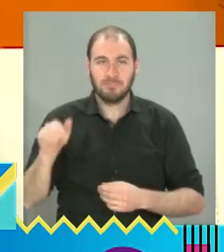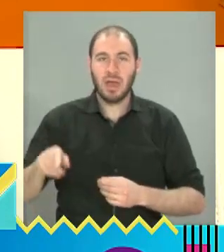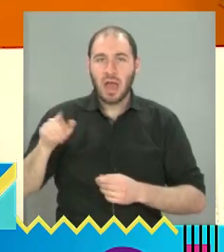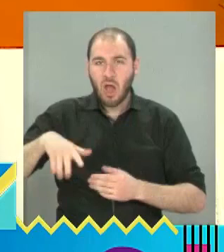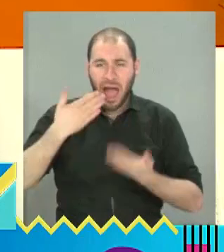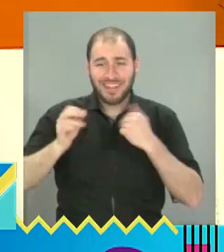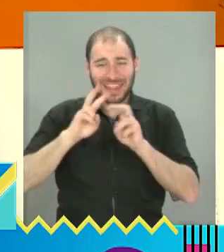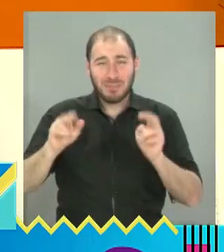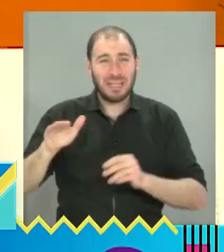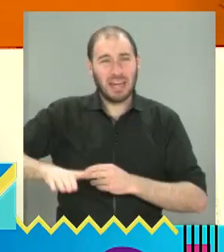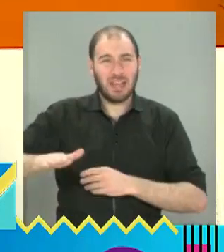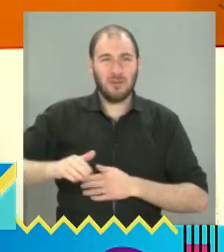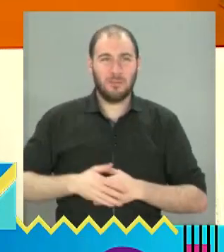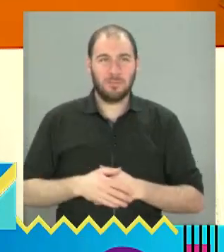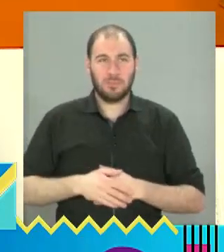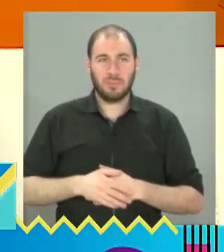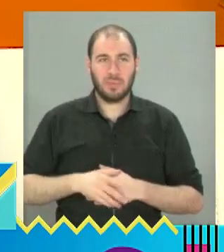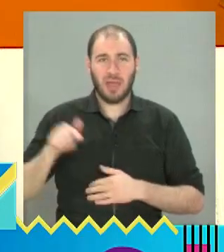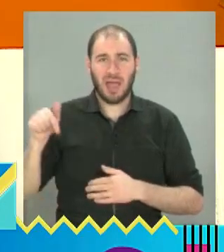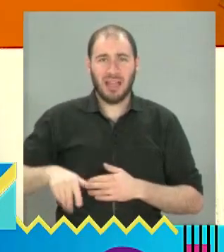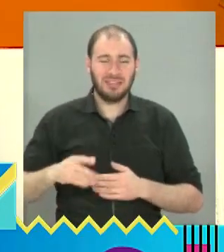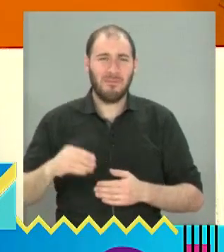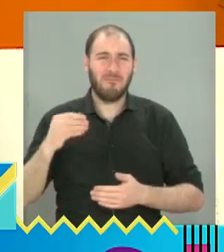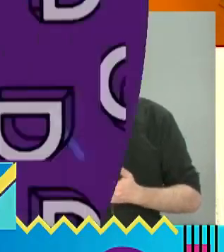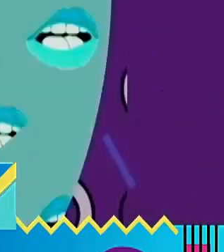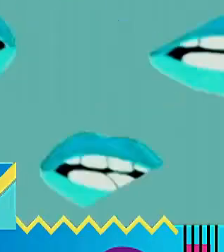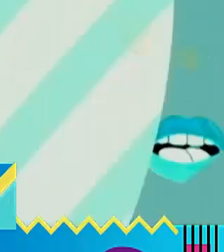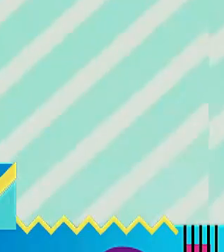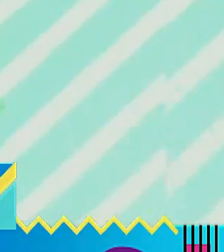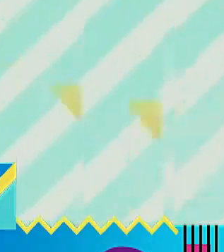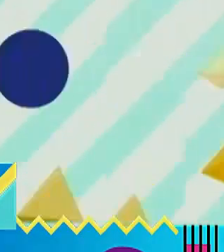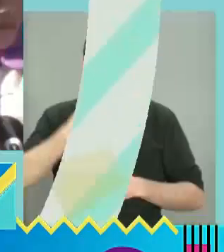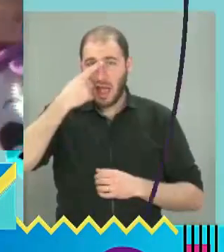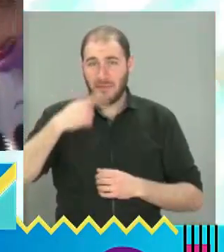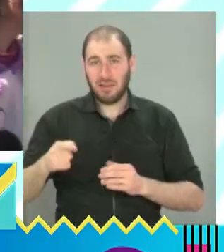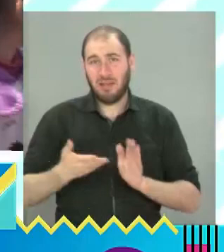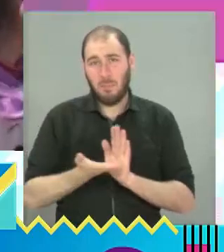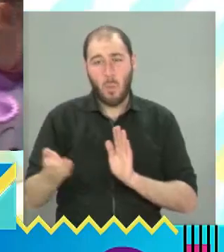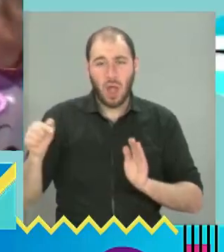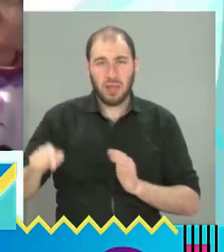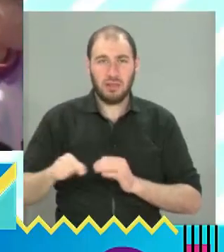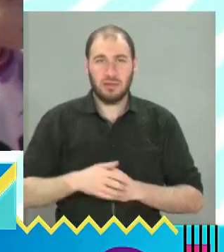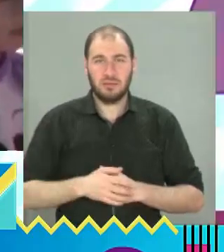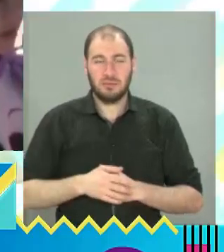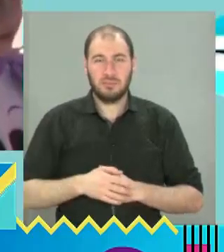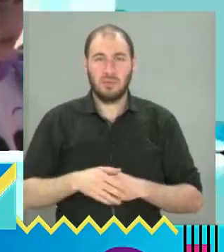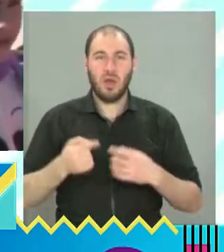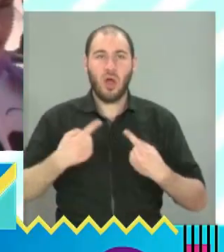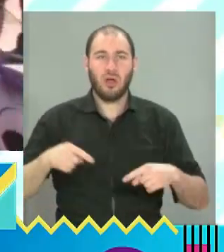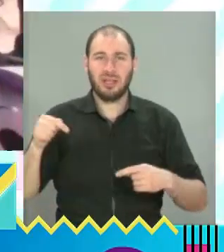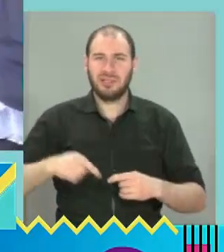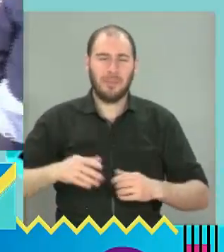están hablando de un niño que ha sido totalmente vulnerado y termina siendo expuesto ante una situación